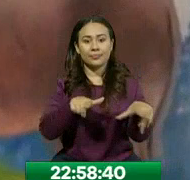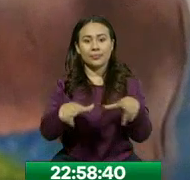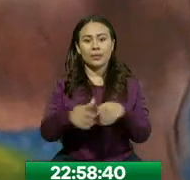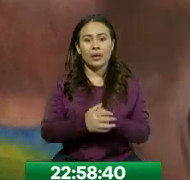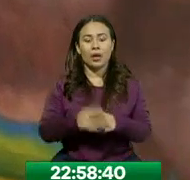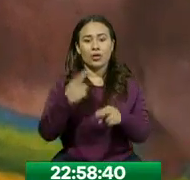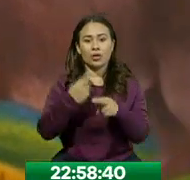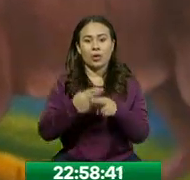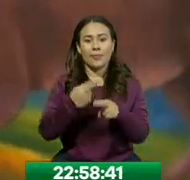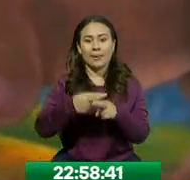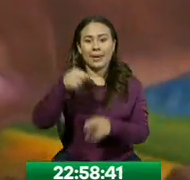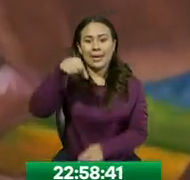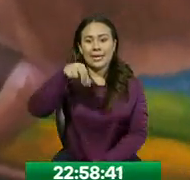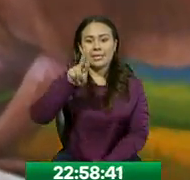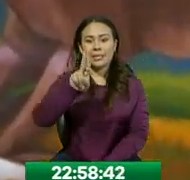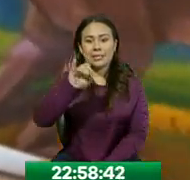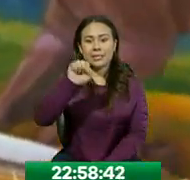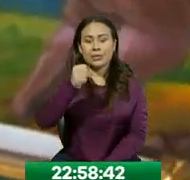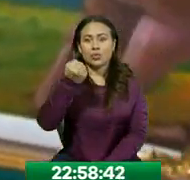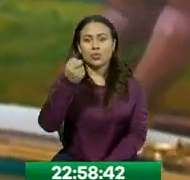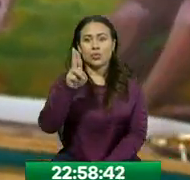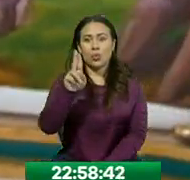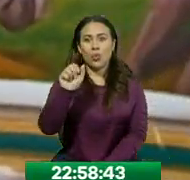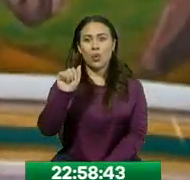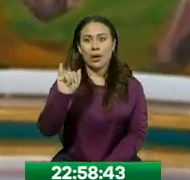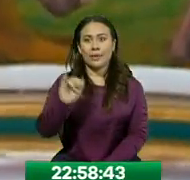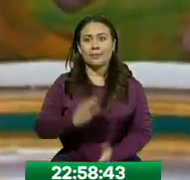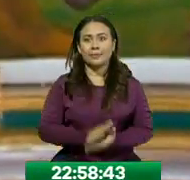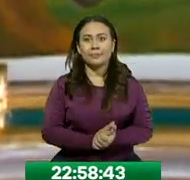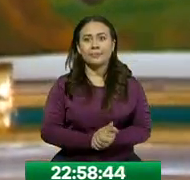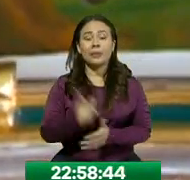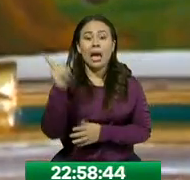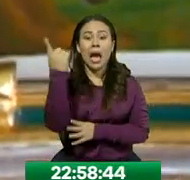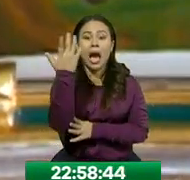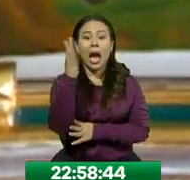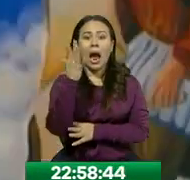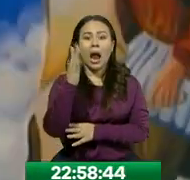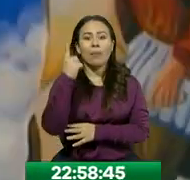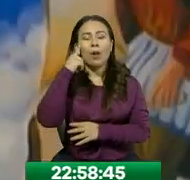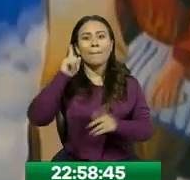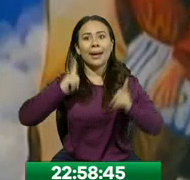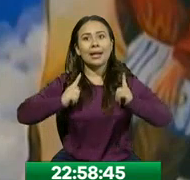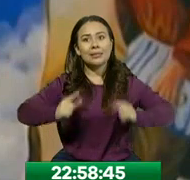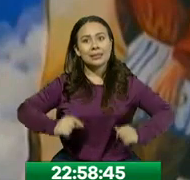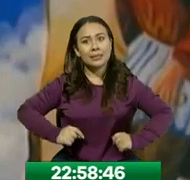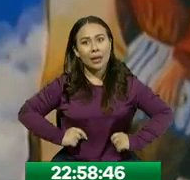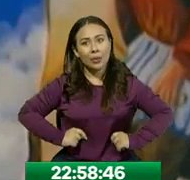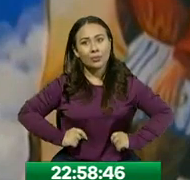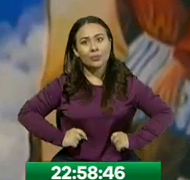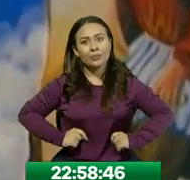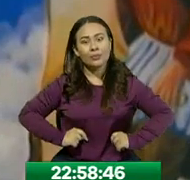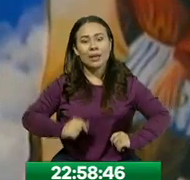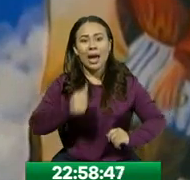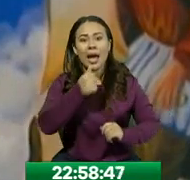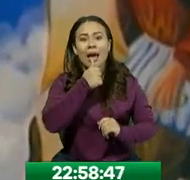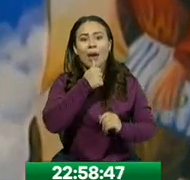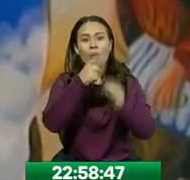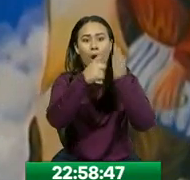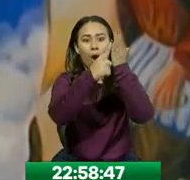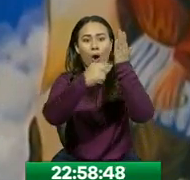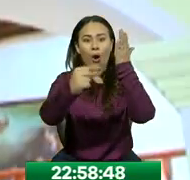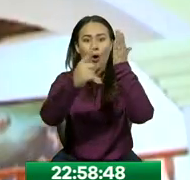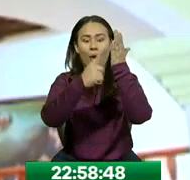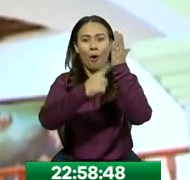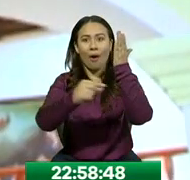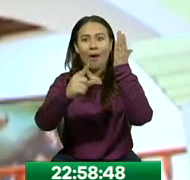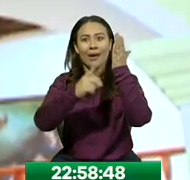se llama el quichuar. Un árbol que produce salud, que se hace agüitas con sus hojas. Todo